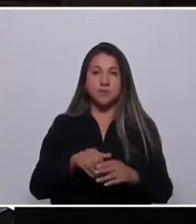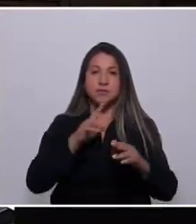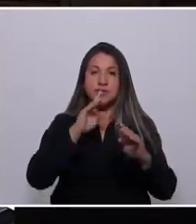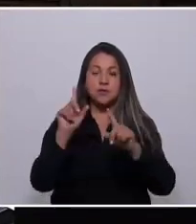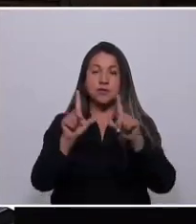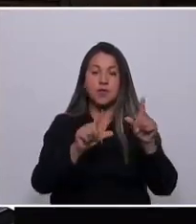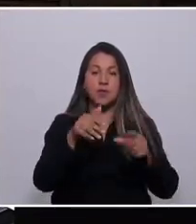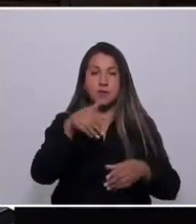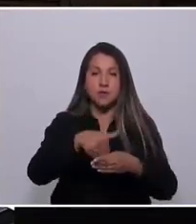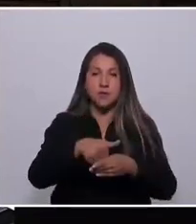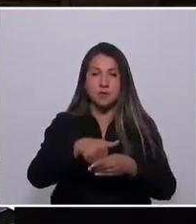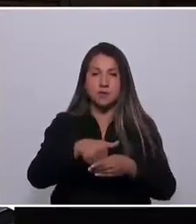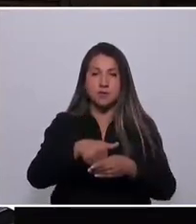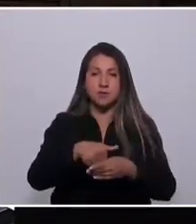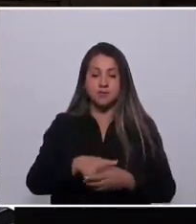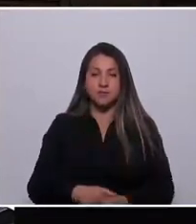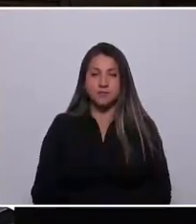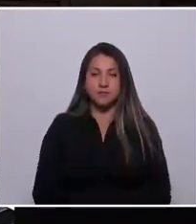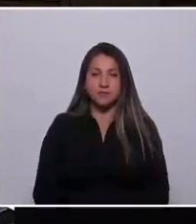Resultado de la votación.